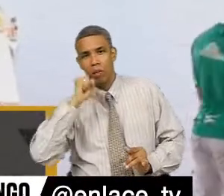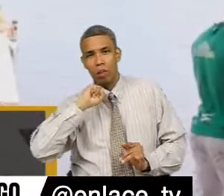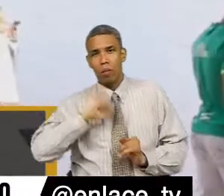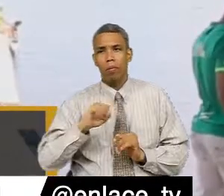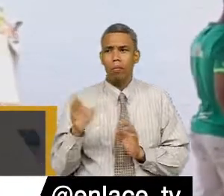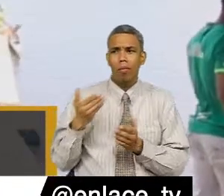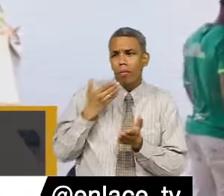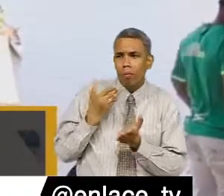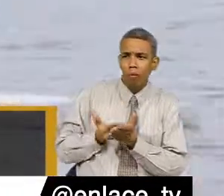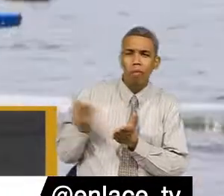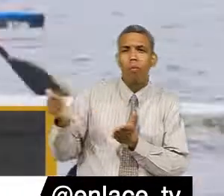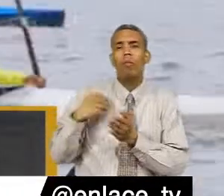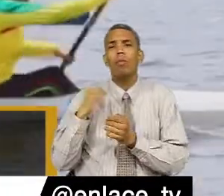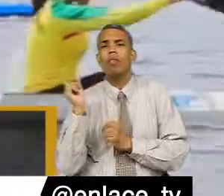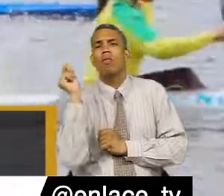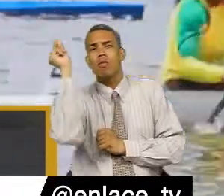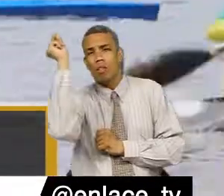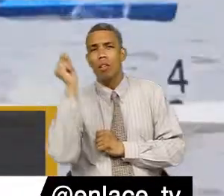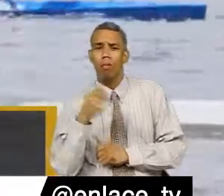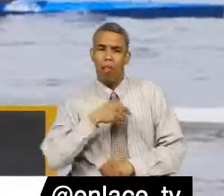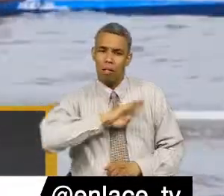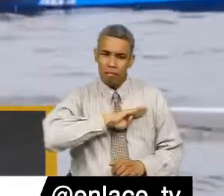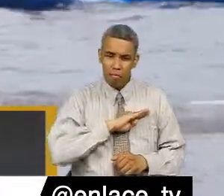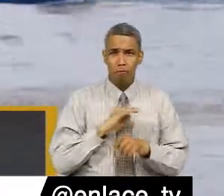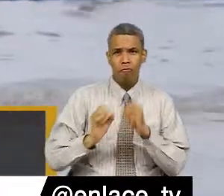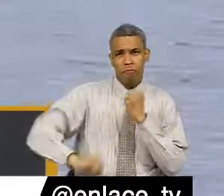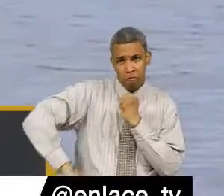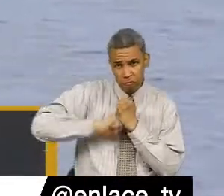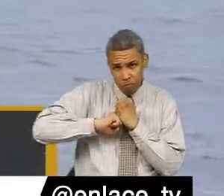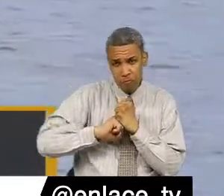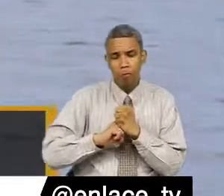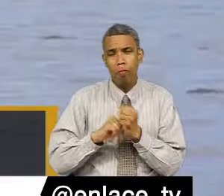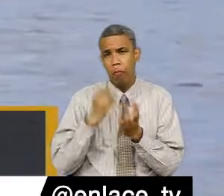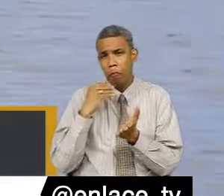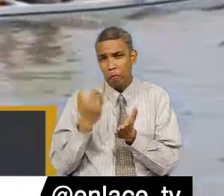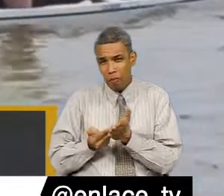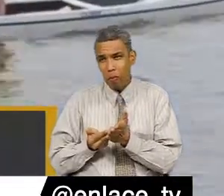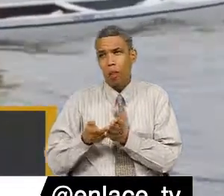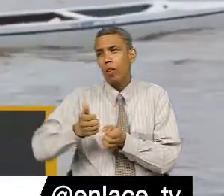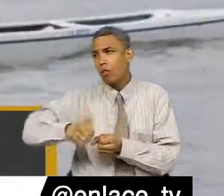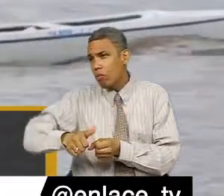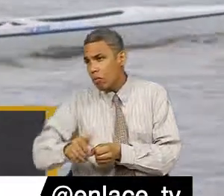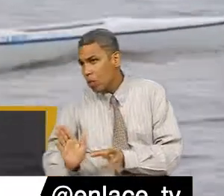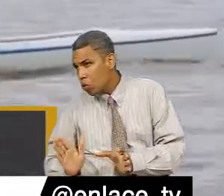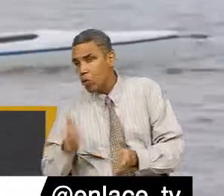INDERBA, de las autoridades locales, que es lo que nos permite hacer este evento acá en este escenario tan bonito